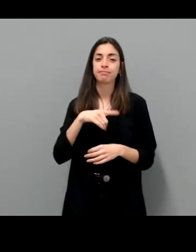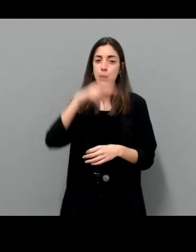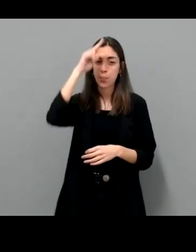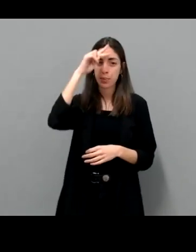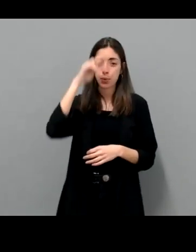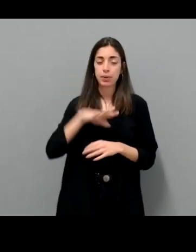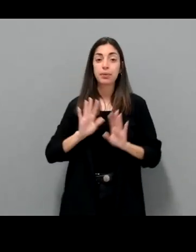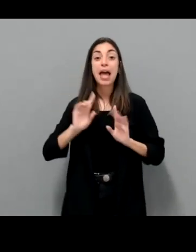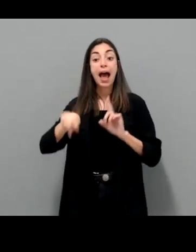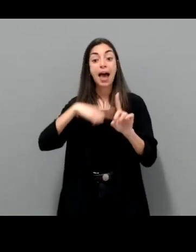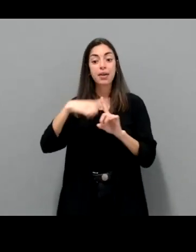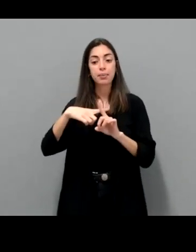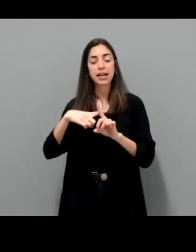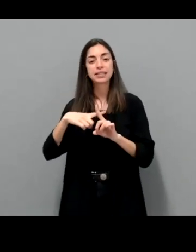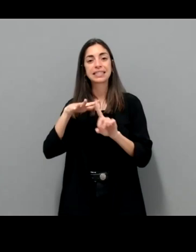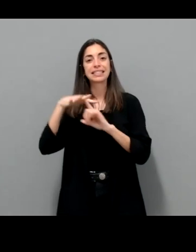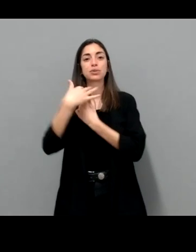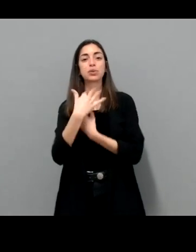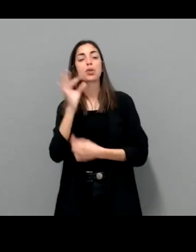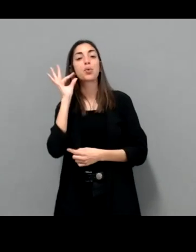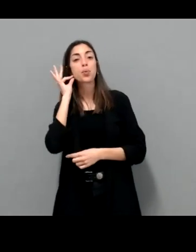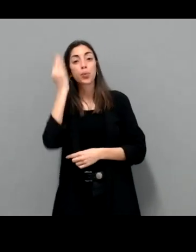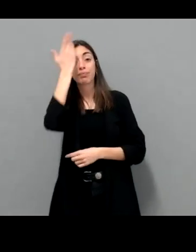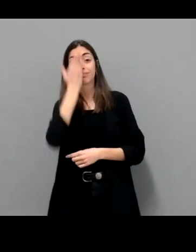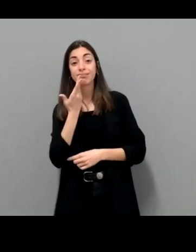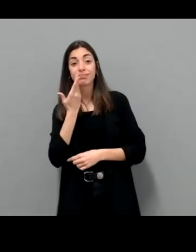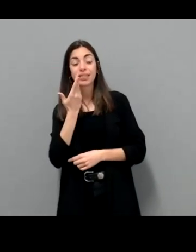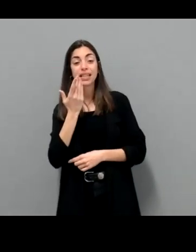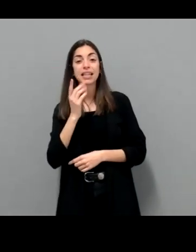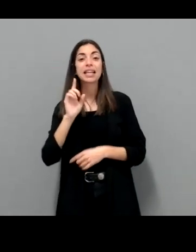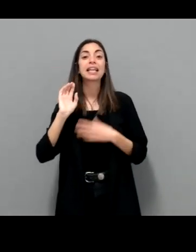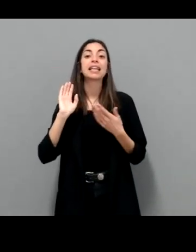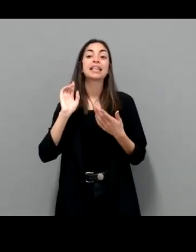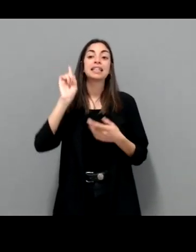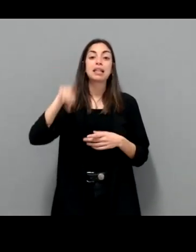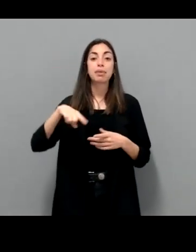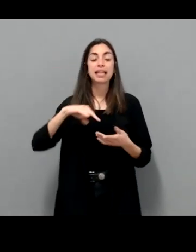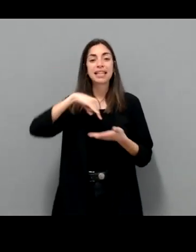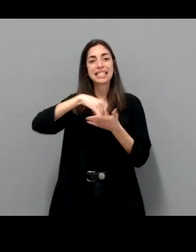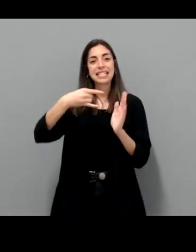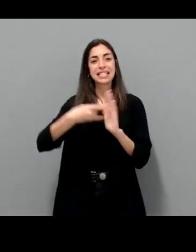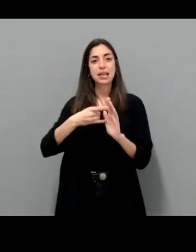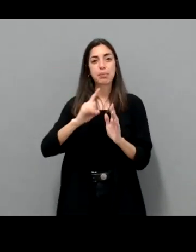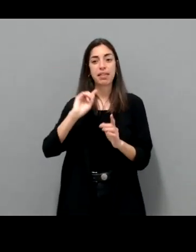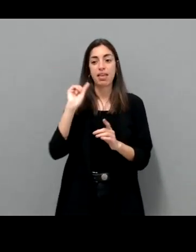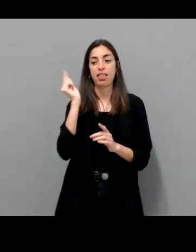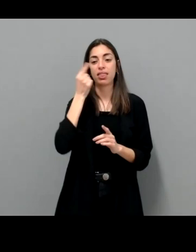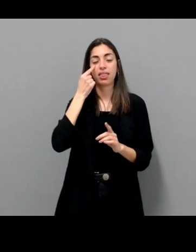caso de las mujeres con parálisis cerebral y debido a la no adaptación del sistema de detección